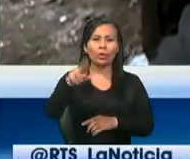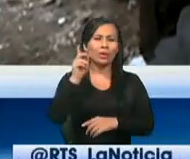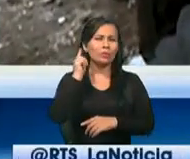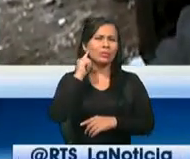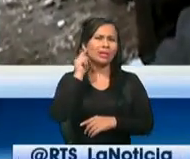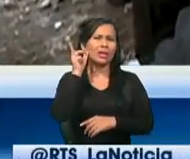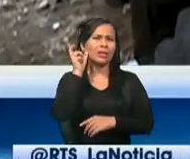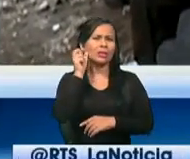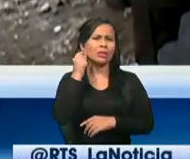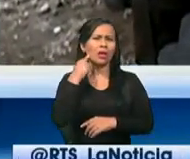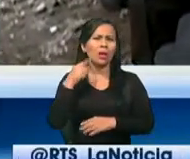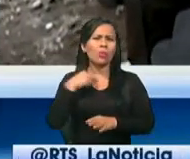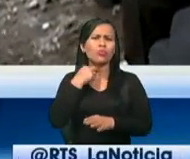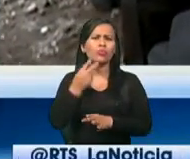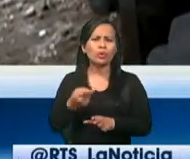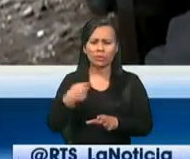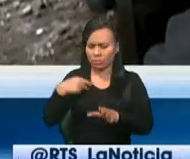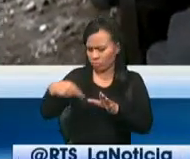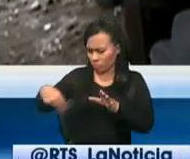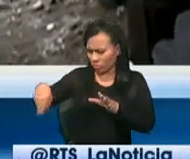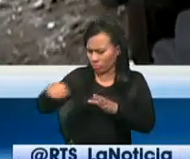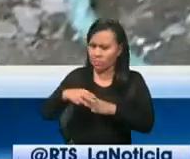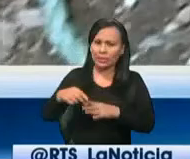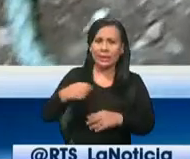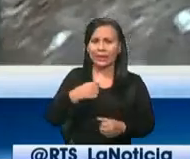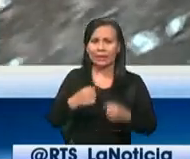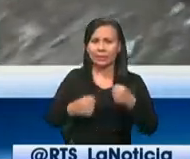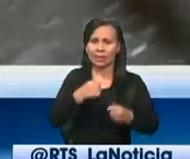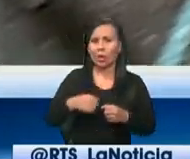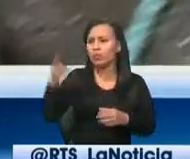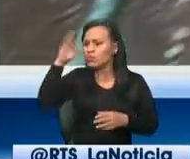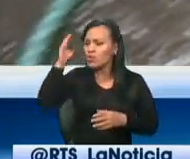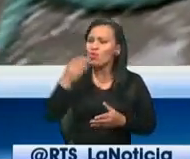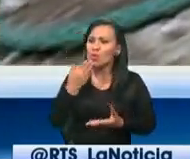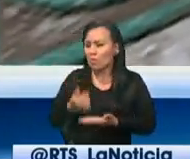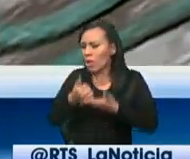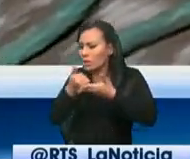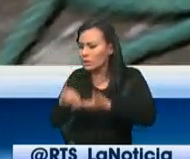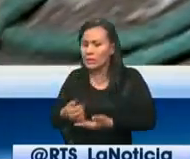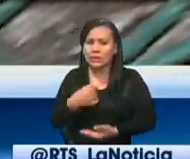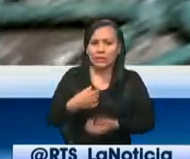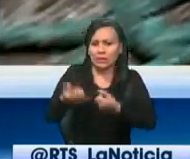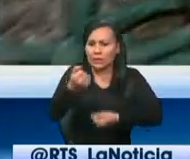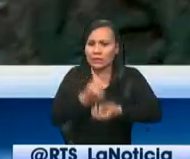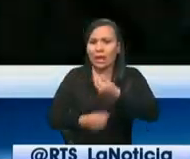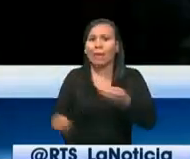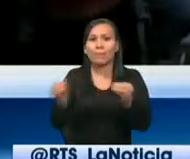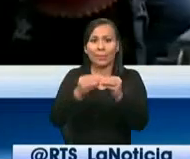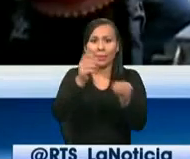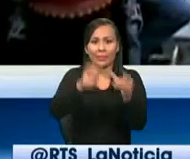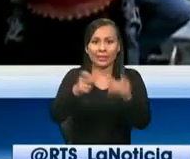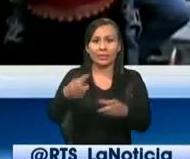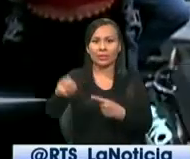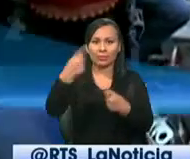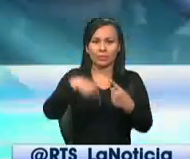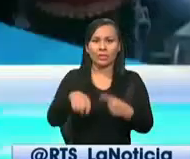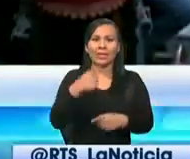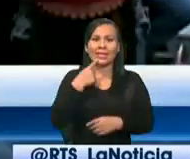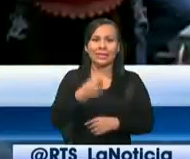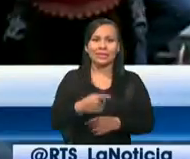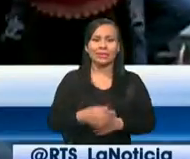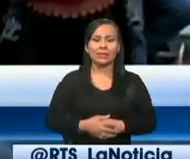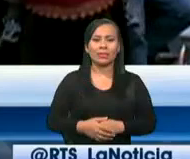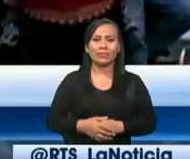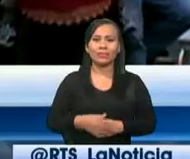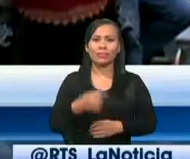del interior de una alcantarilla. Sin pensar dos veces, buscó cómo ayudar. A la labor se sumaron más personas. Auxilio, auxilio, que se mueren, que se